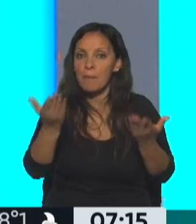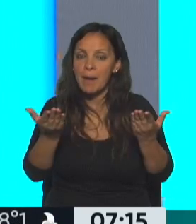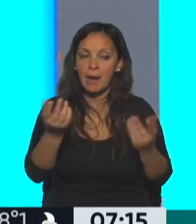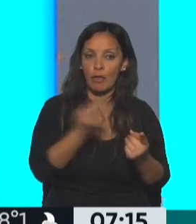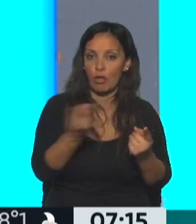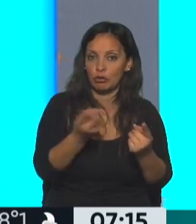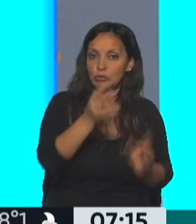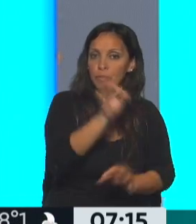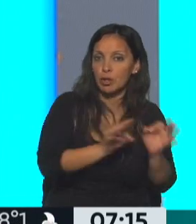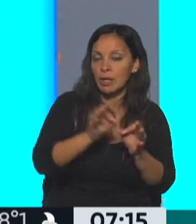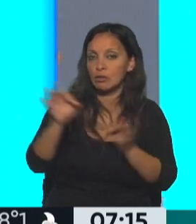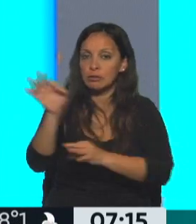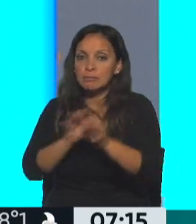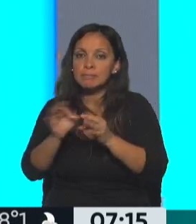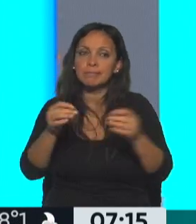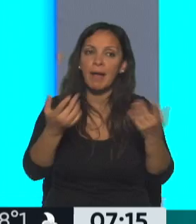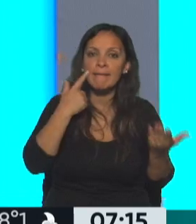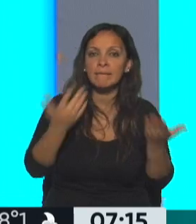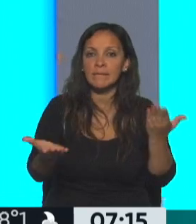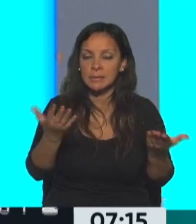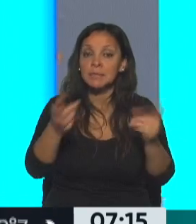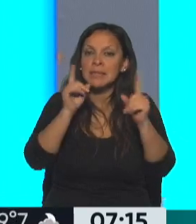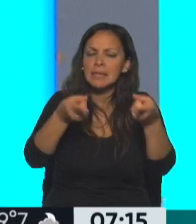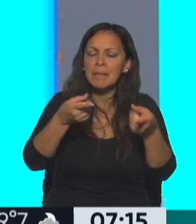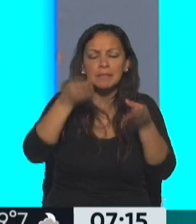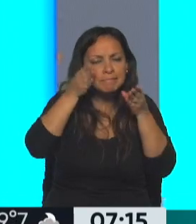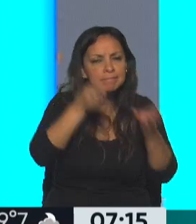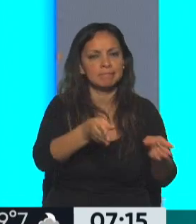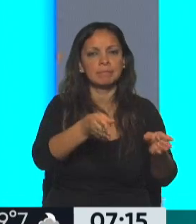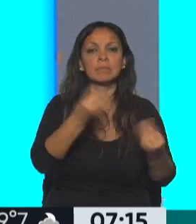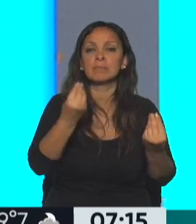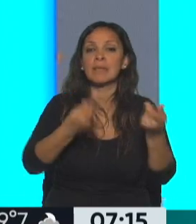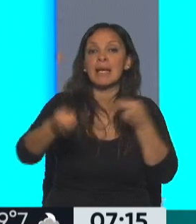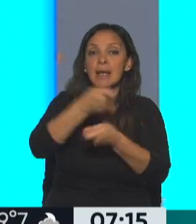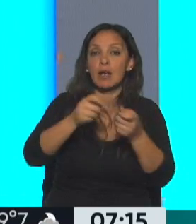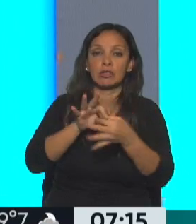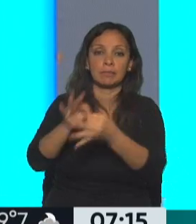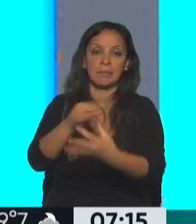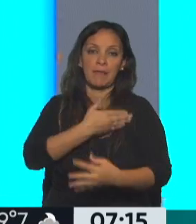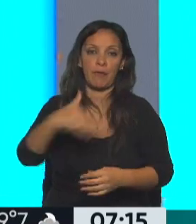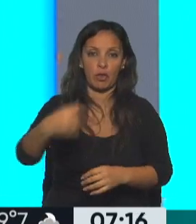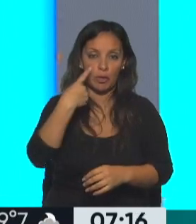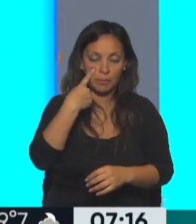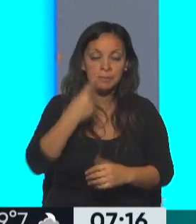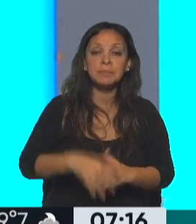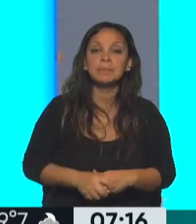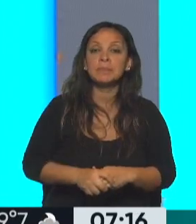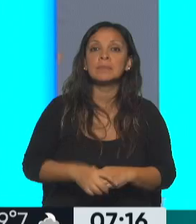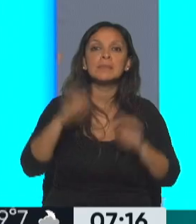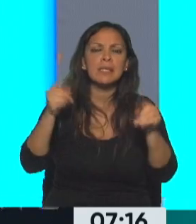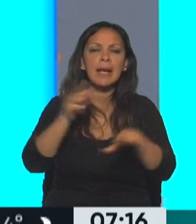dos proyectos de país que están en disputa y poner el acento sobre todo en la negociación con el Fondo Monetario Internacional y